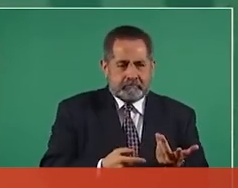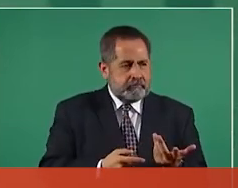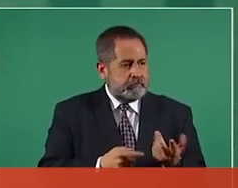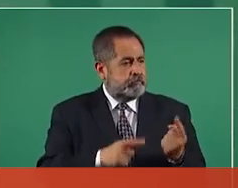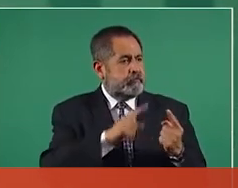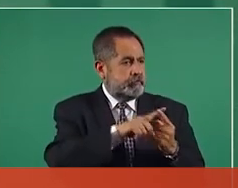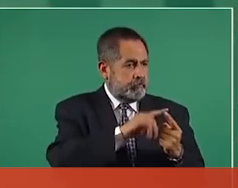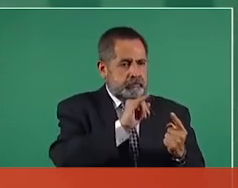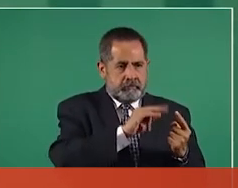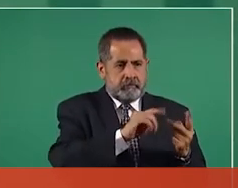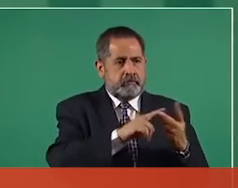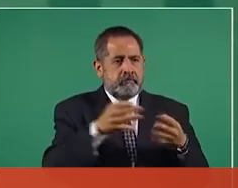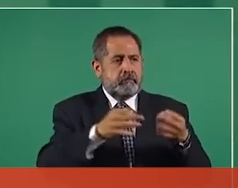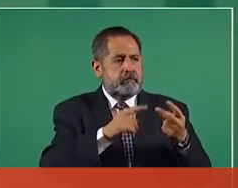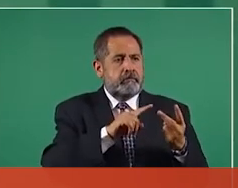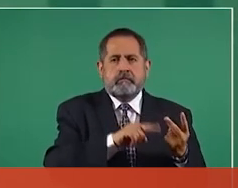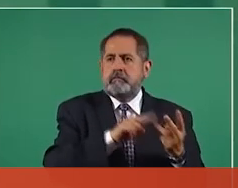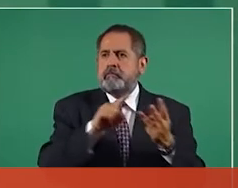instancia,